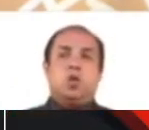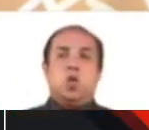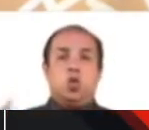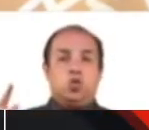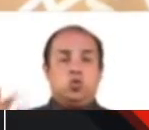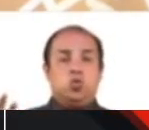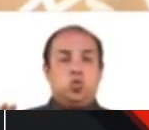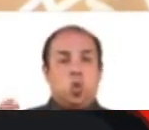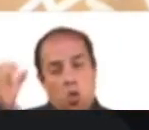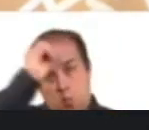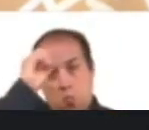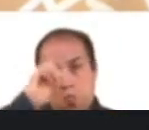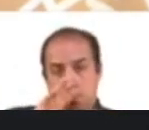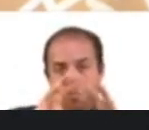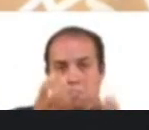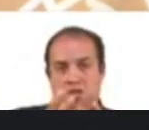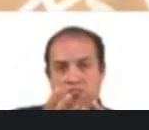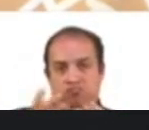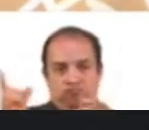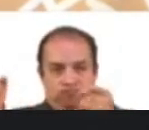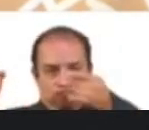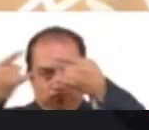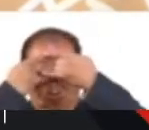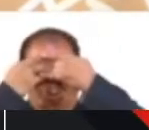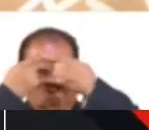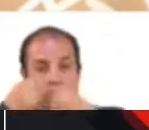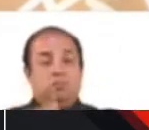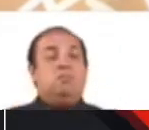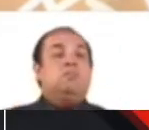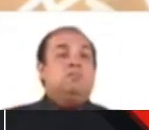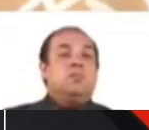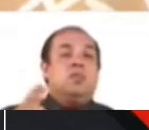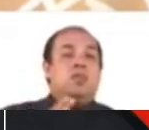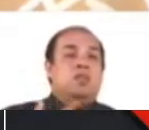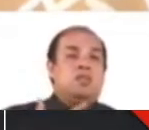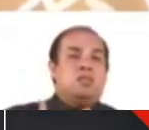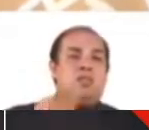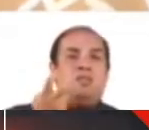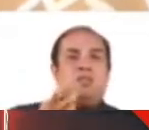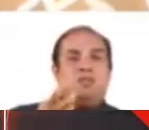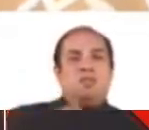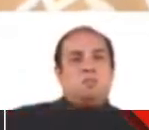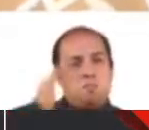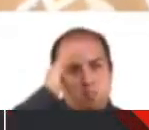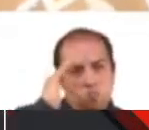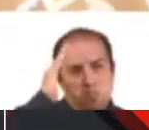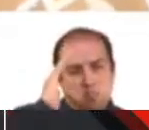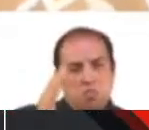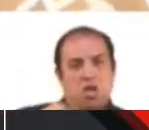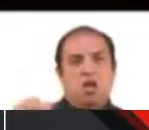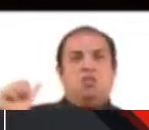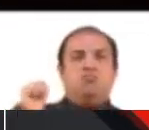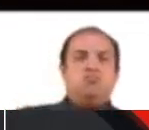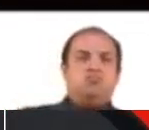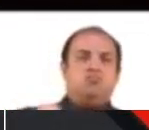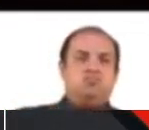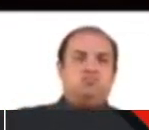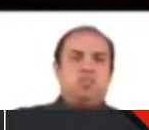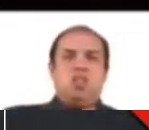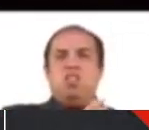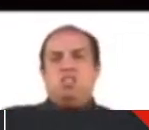visión del mundo pues es muy cerrada y tiene que ver con esta visión clasista,